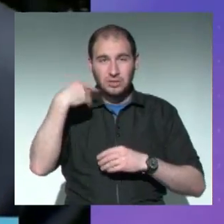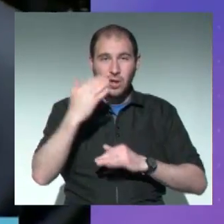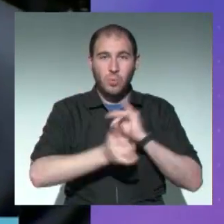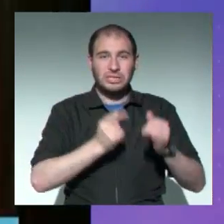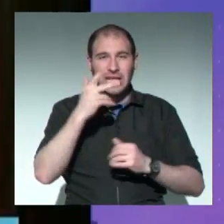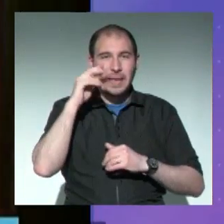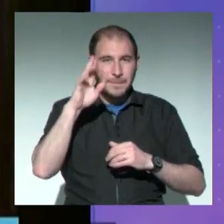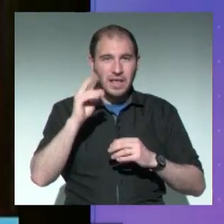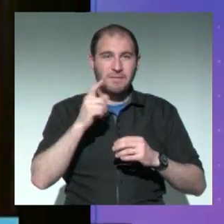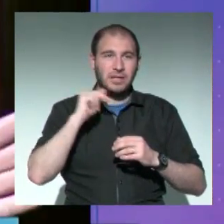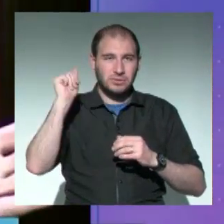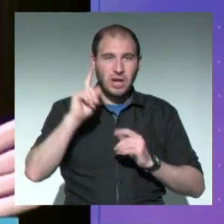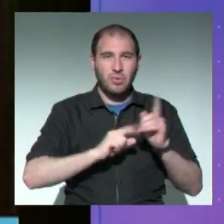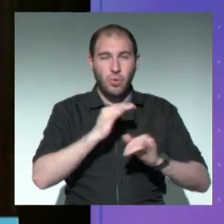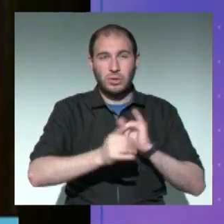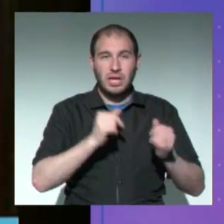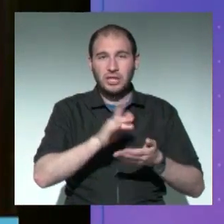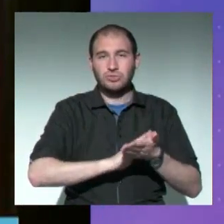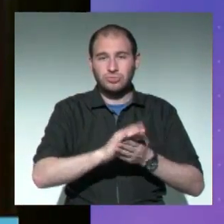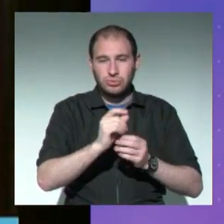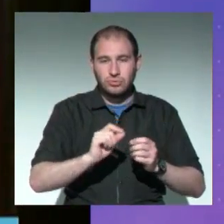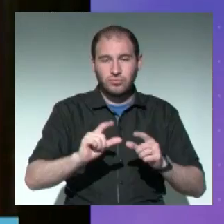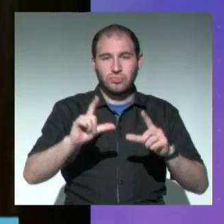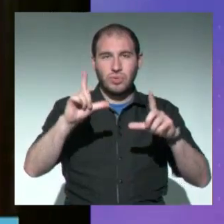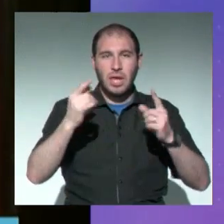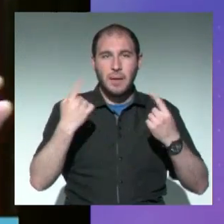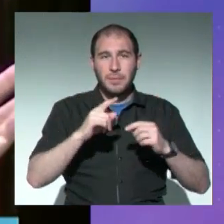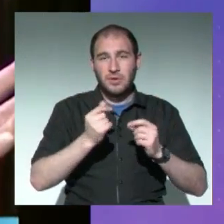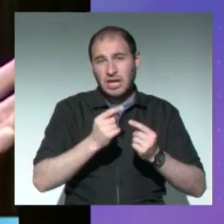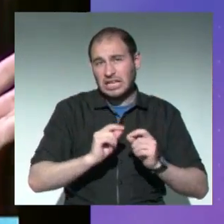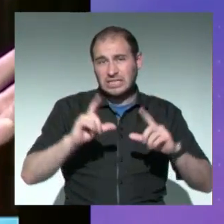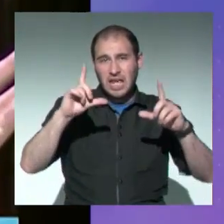de hiperinflación. Algunos dicen, de esto se sale con crecimiento, pero crecer